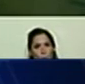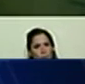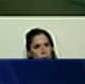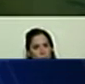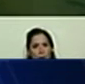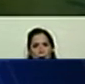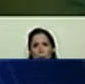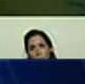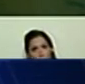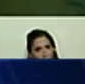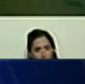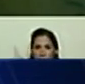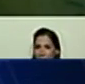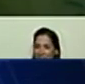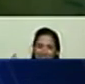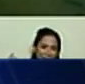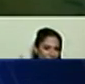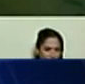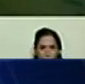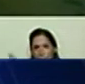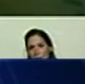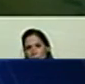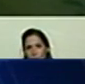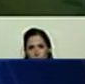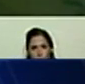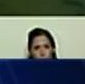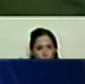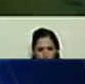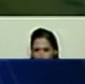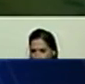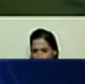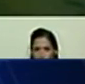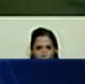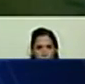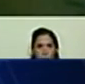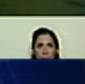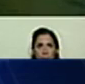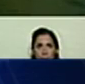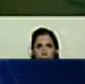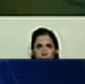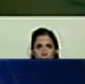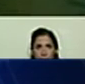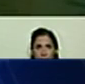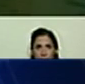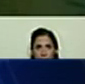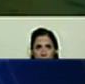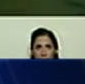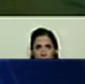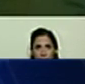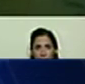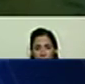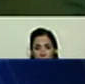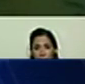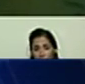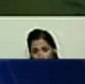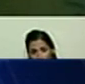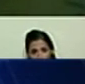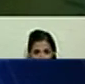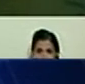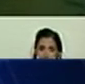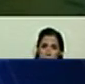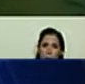no uniformados, todos los venezolanos y venezolanas. Entonces vemos con gran asombro